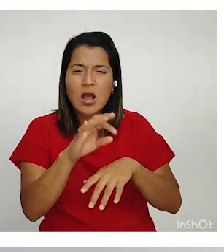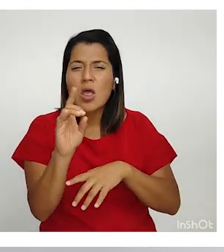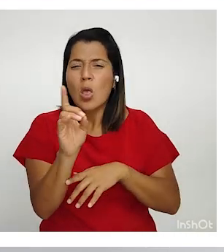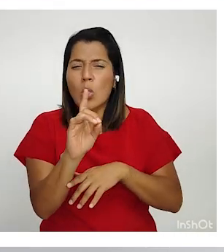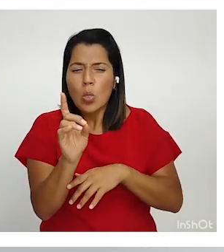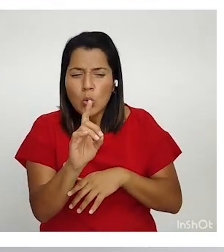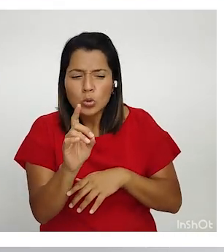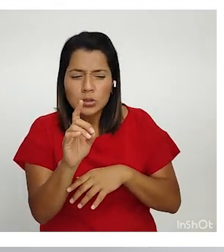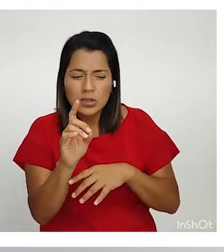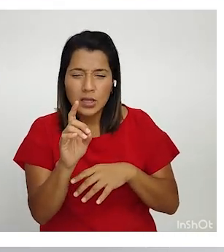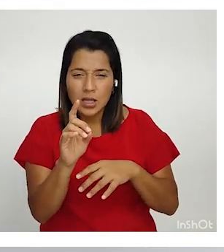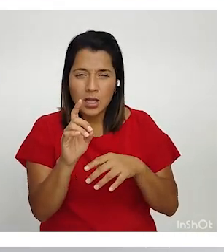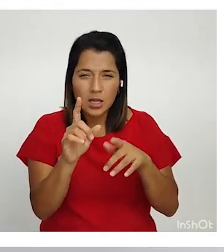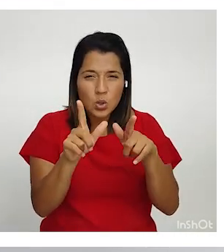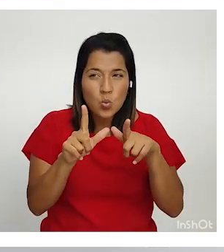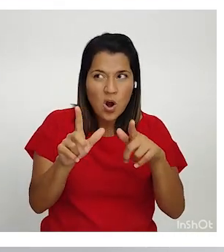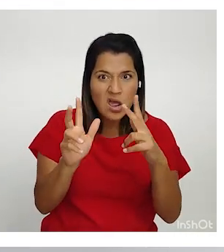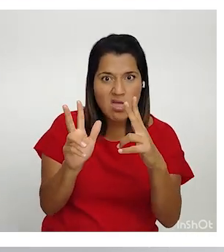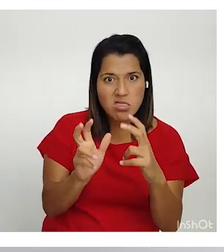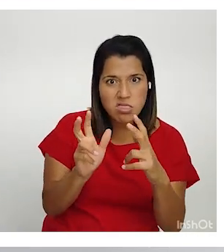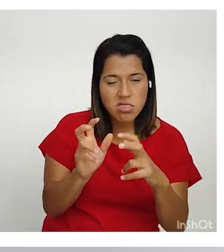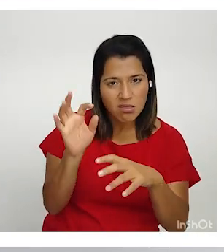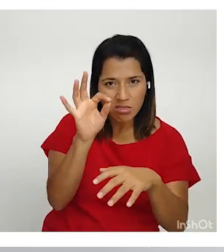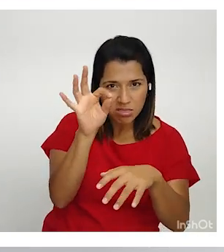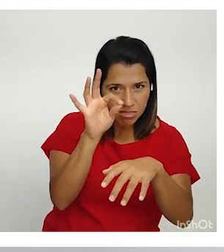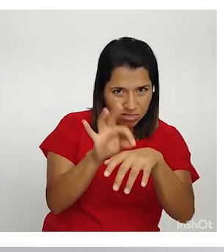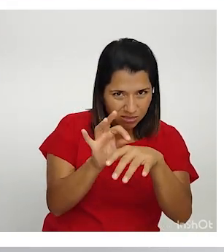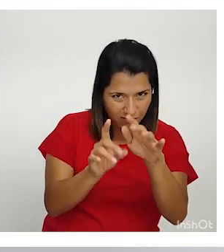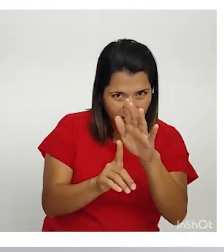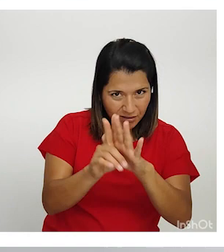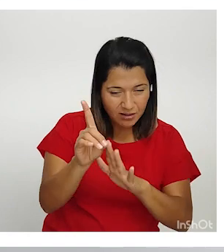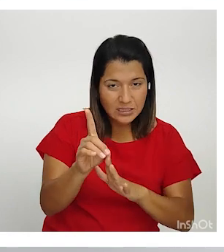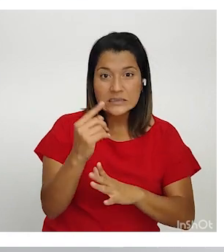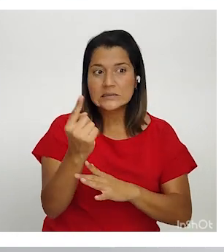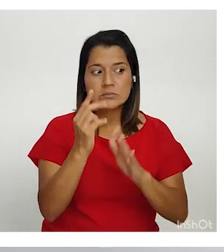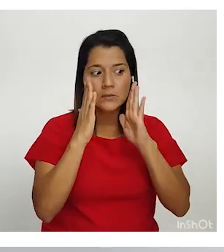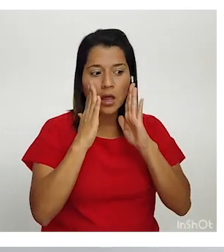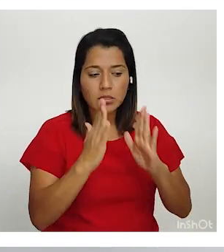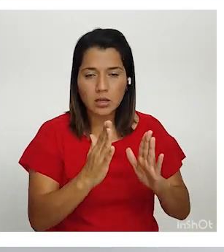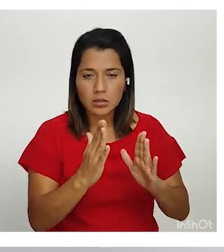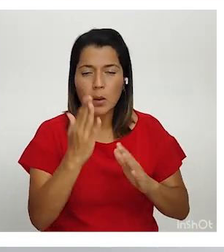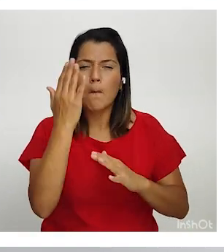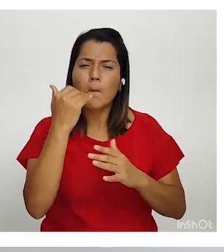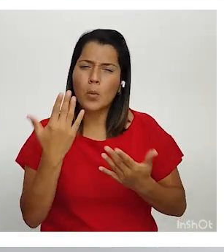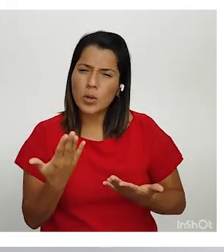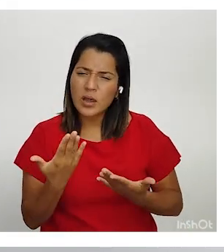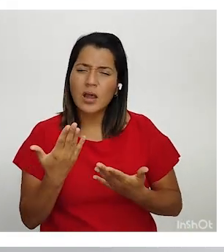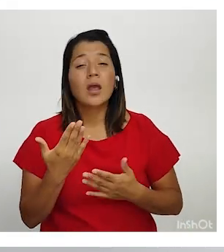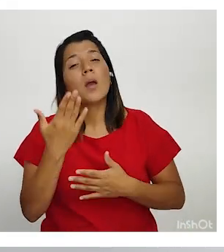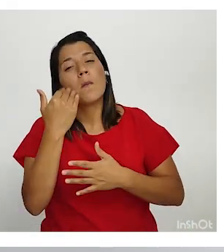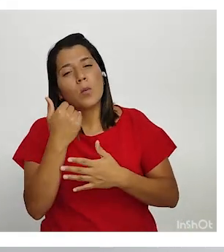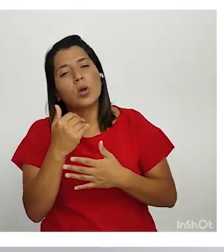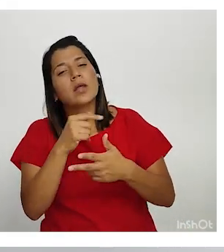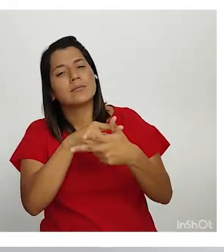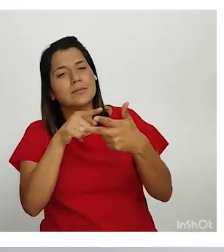puntos calientes, por llamarlo de alguna forma, y estar pendiente siempre de esas zonas porque, como te digo, trayectoriamente han sido zonas que han presentado